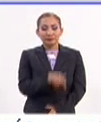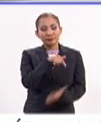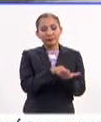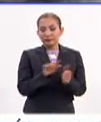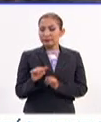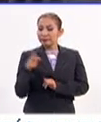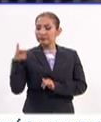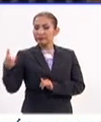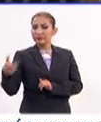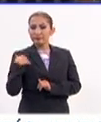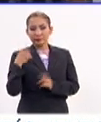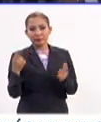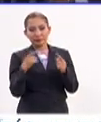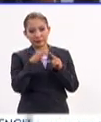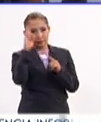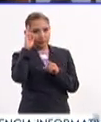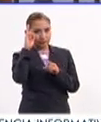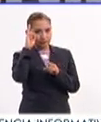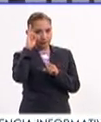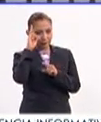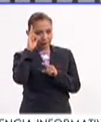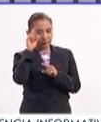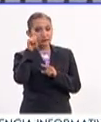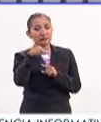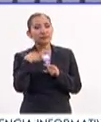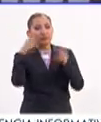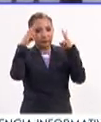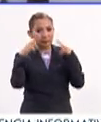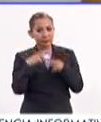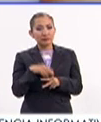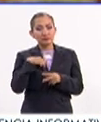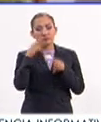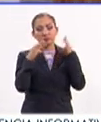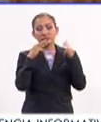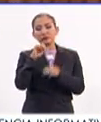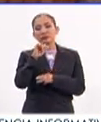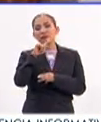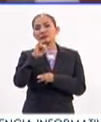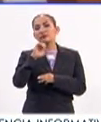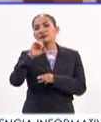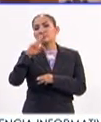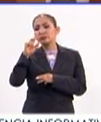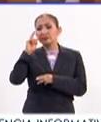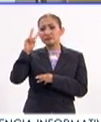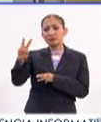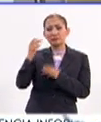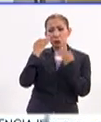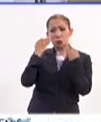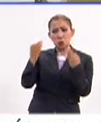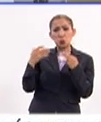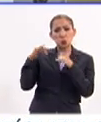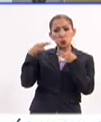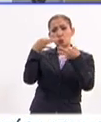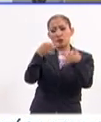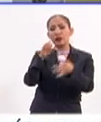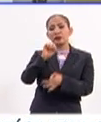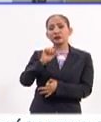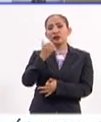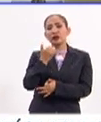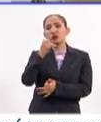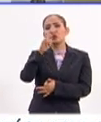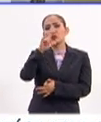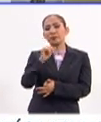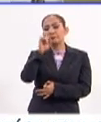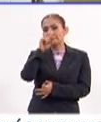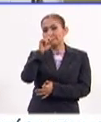Ubicado a un costado del santuario a la Virgen de Guadalupe, el Museo de Arte Sacro es testigo de uno de los rostros más atractivos de Sayula, Jalisco.